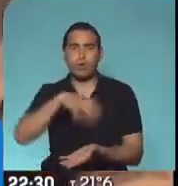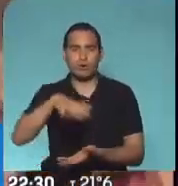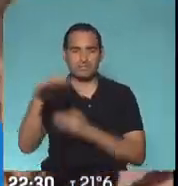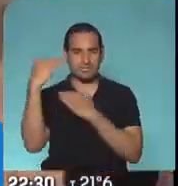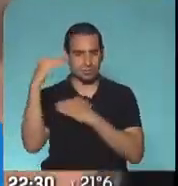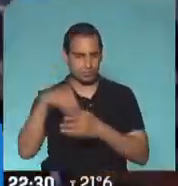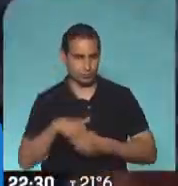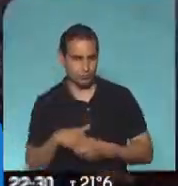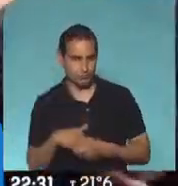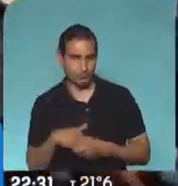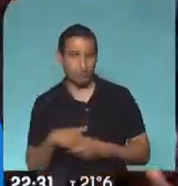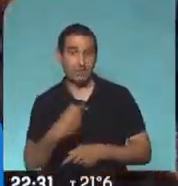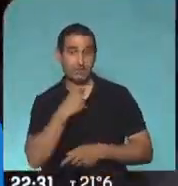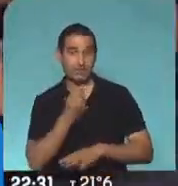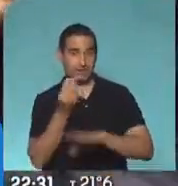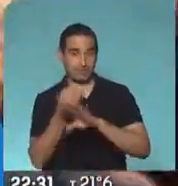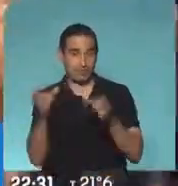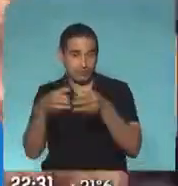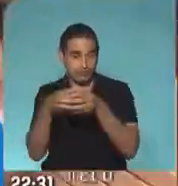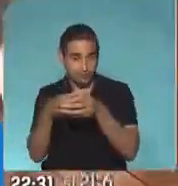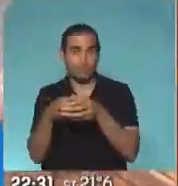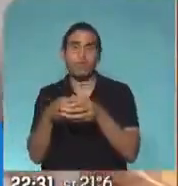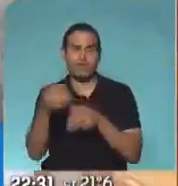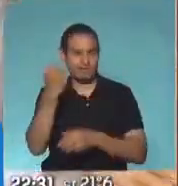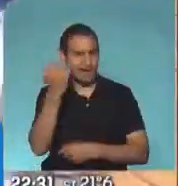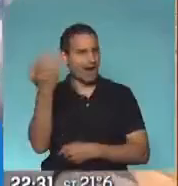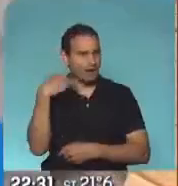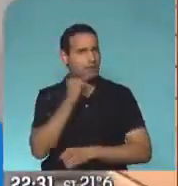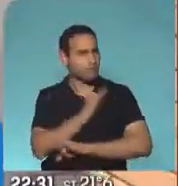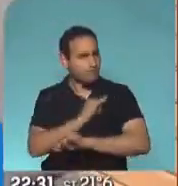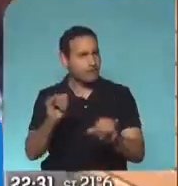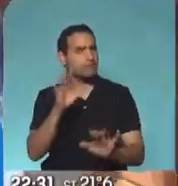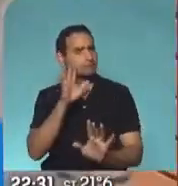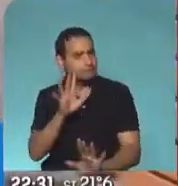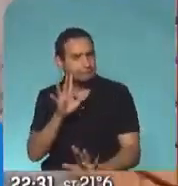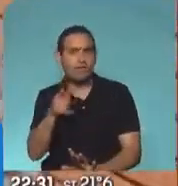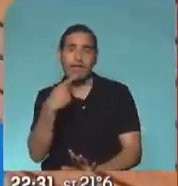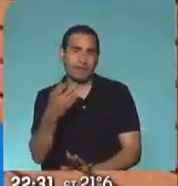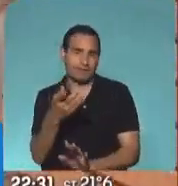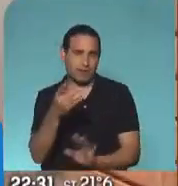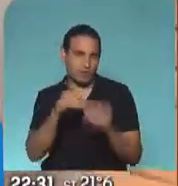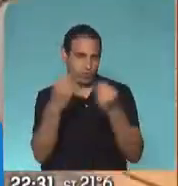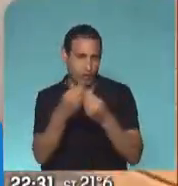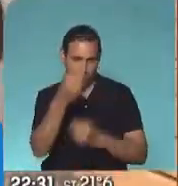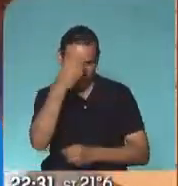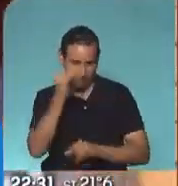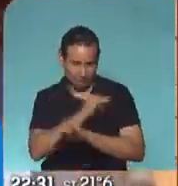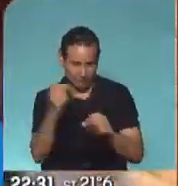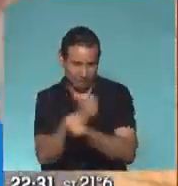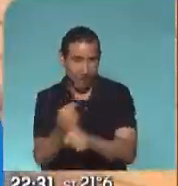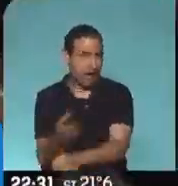Sierra. El candidato de Comunidad Ciudadana ya había advertido antes de confirmarse el resultado oficial que